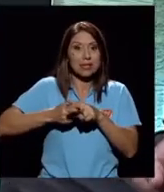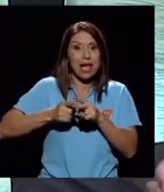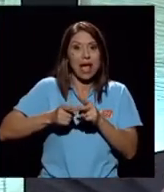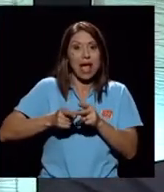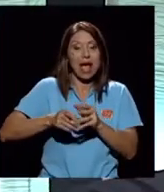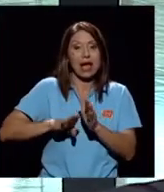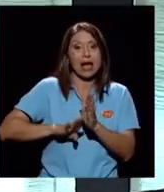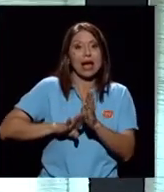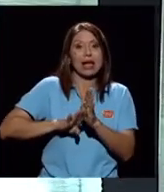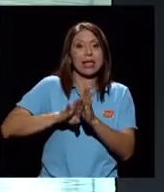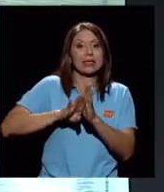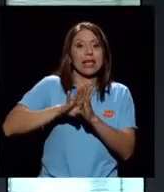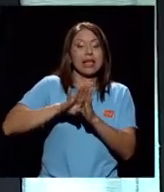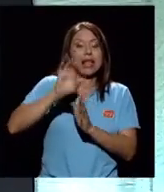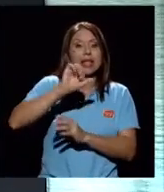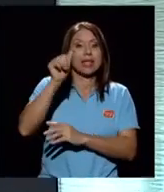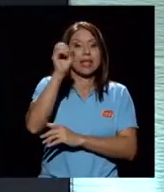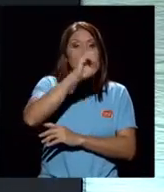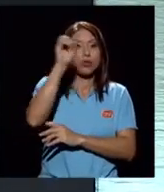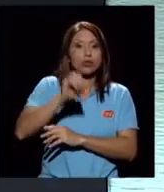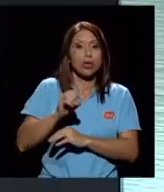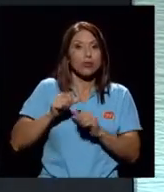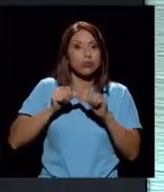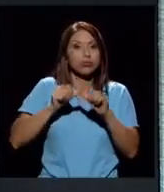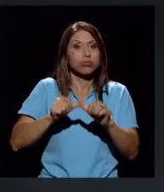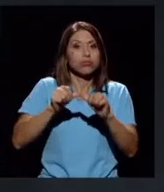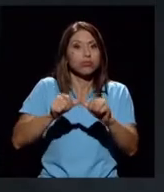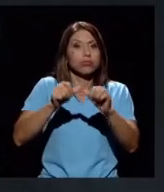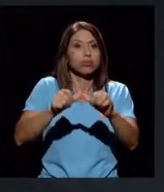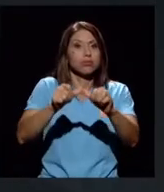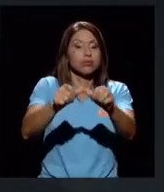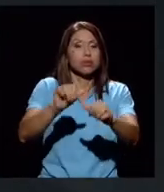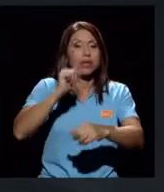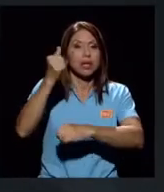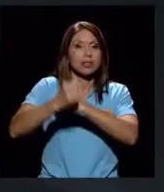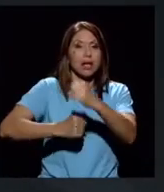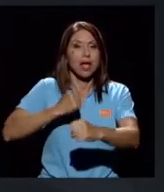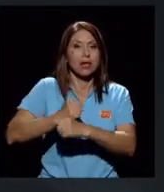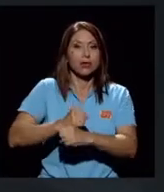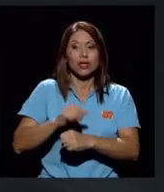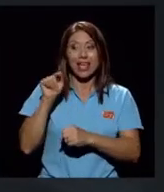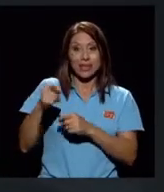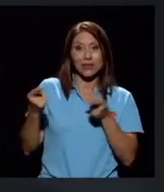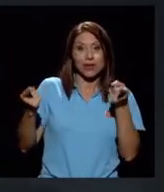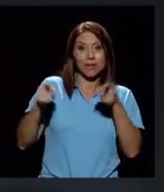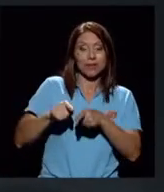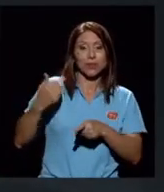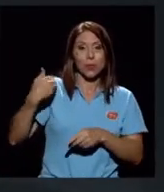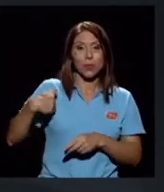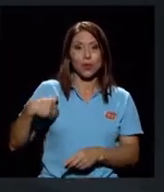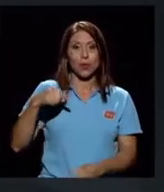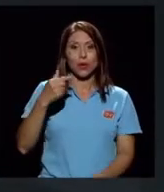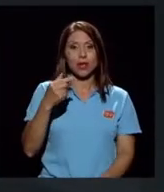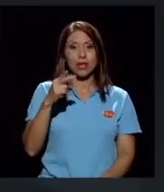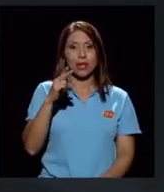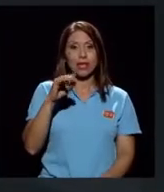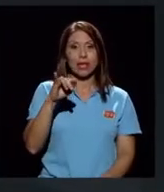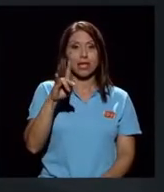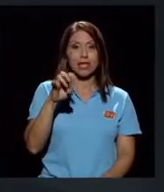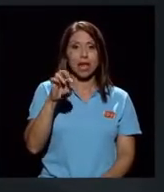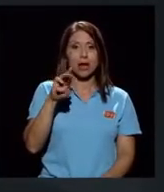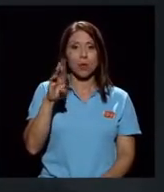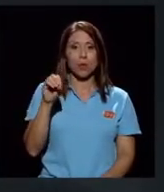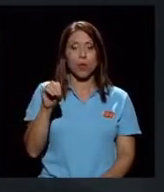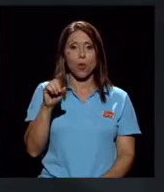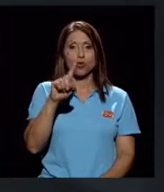10 años eso le ocurrió un poquito a un guillermo zúñiga en como dos años de su